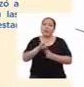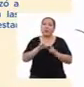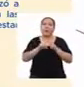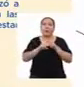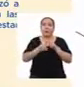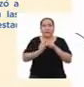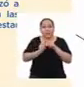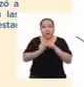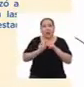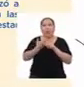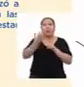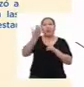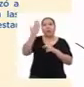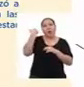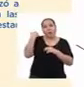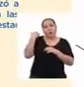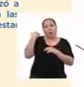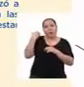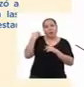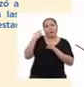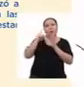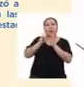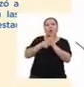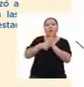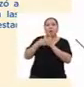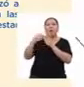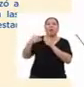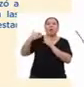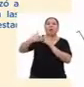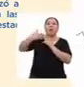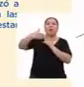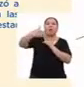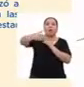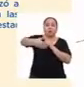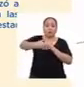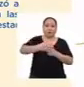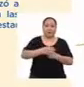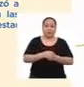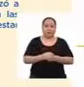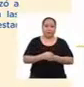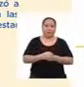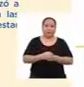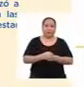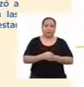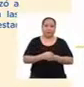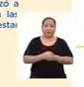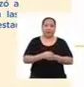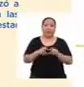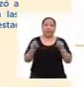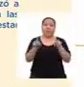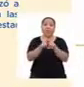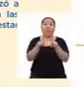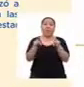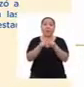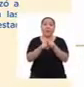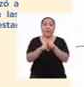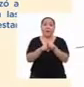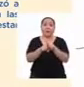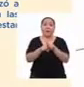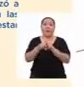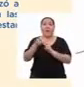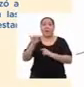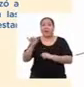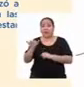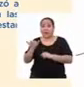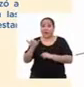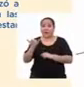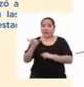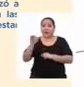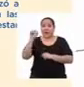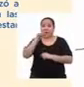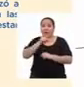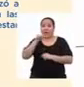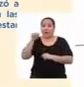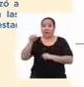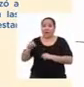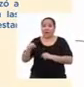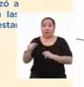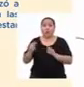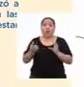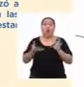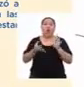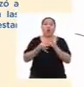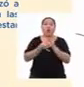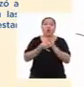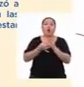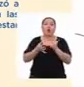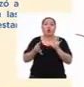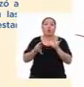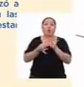pasó esto y luego sucedió lo siguiente en la frase. También e y son conectores de adición, es